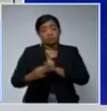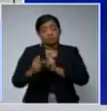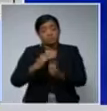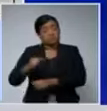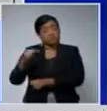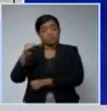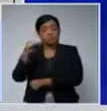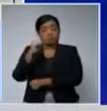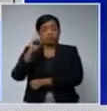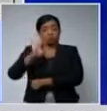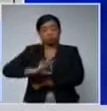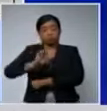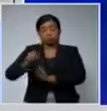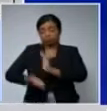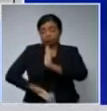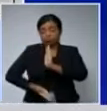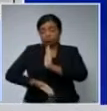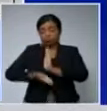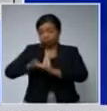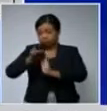más elevada,